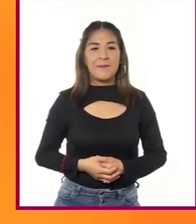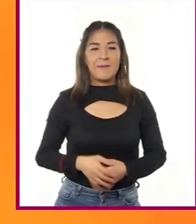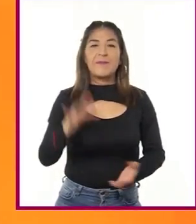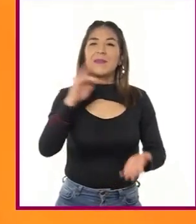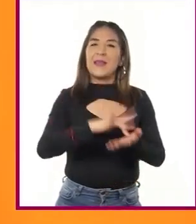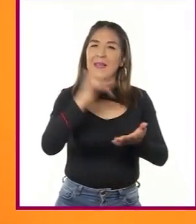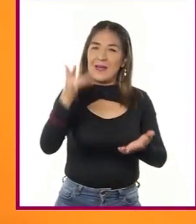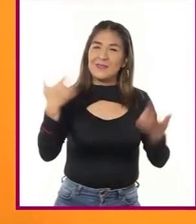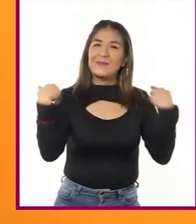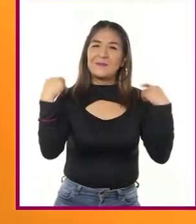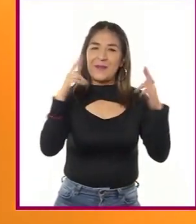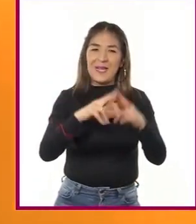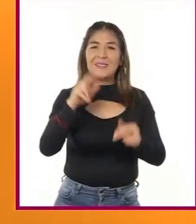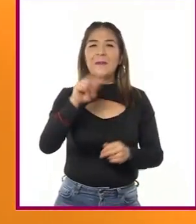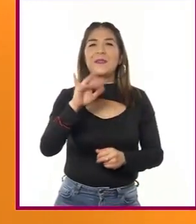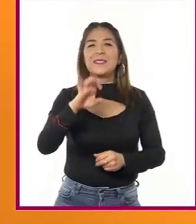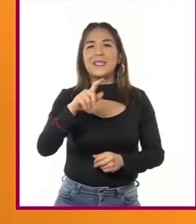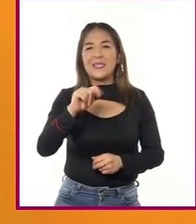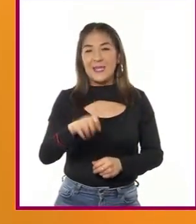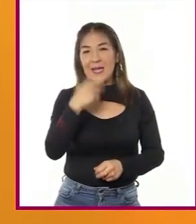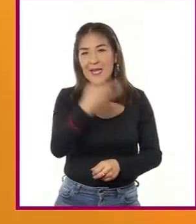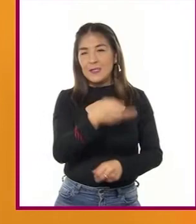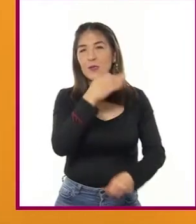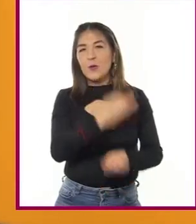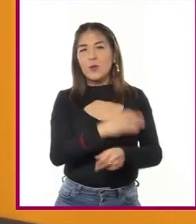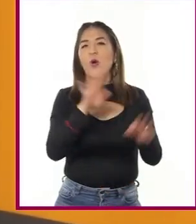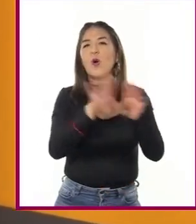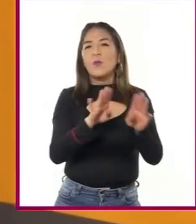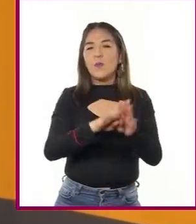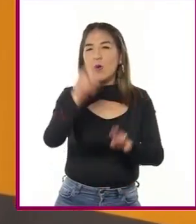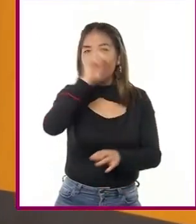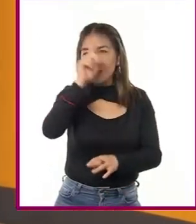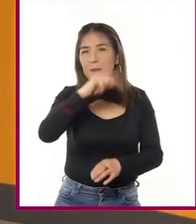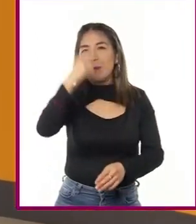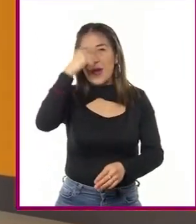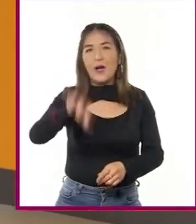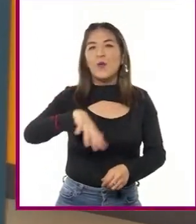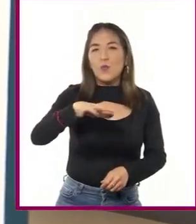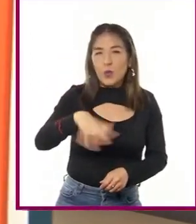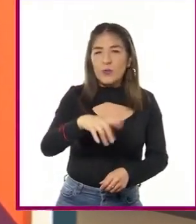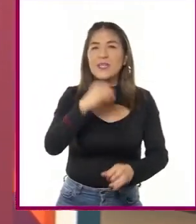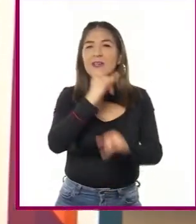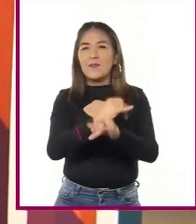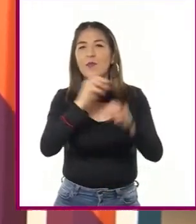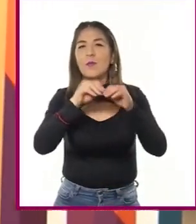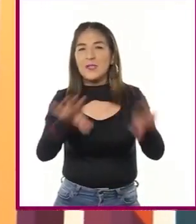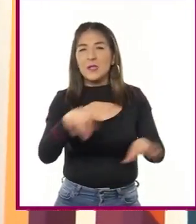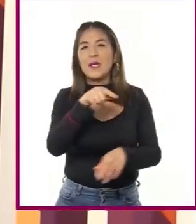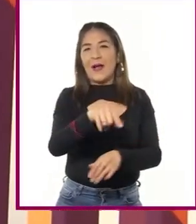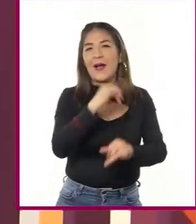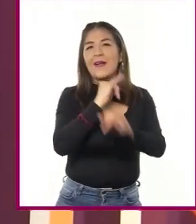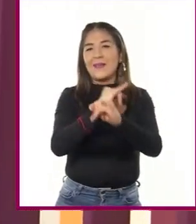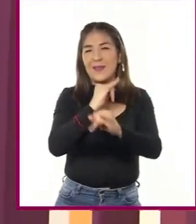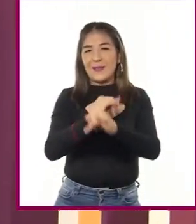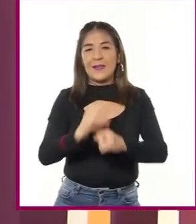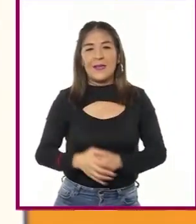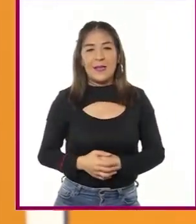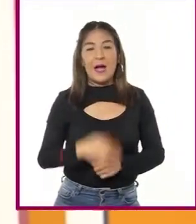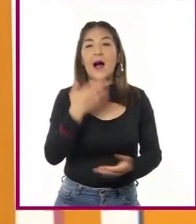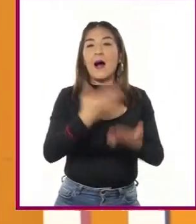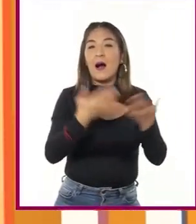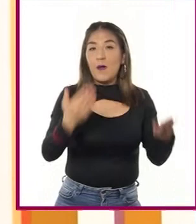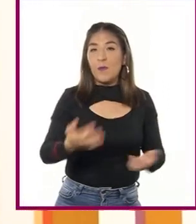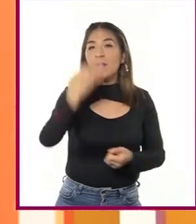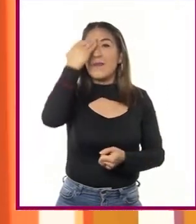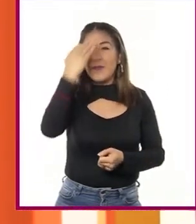Gracias, profesor Vicente, por estas estrategias de búsqueda que son muy útiles al momento de recurrir al Internet. En la